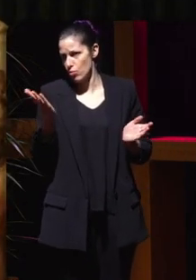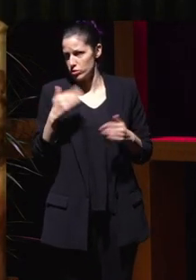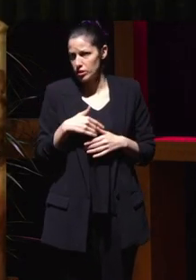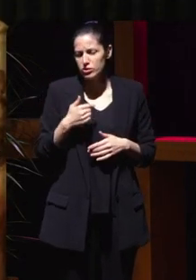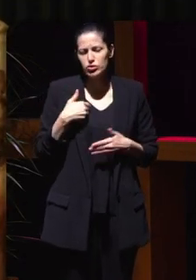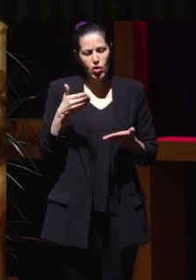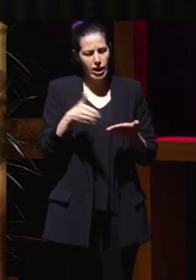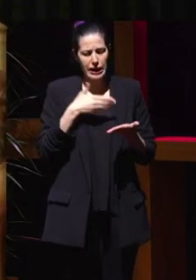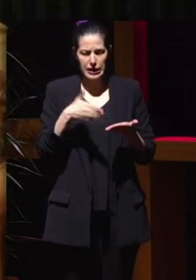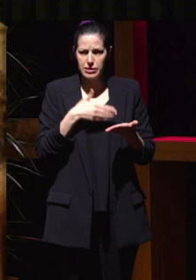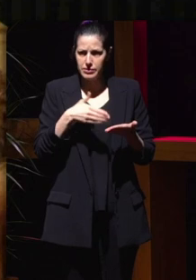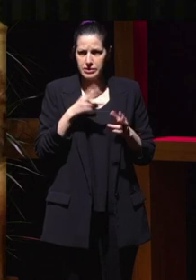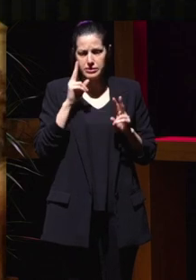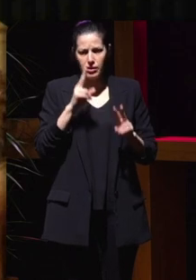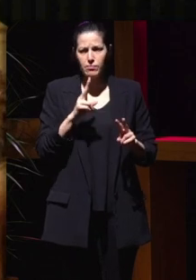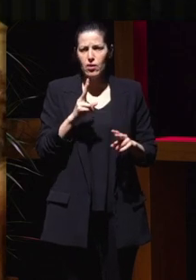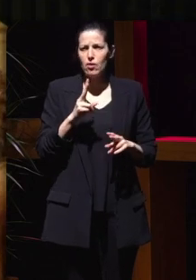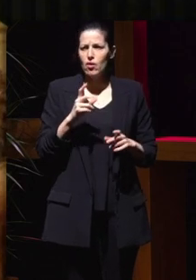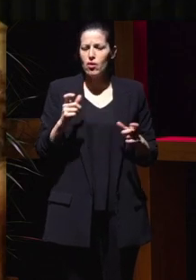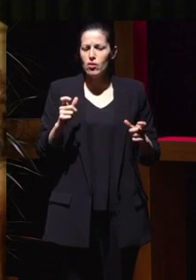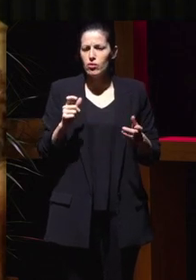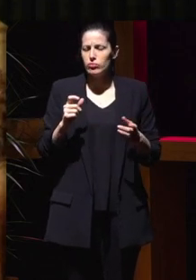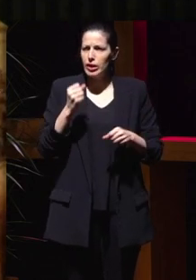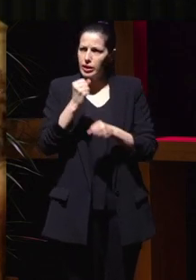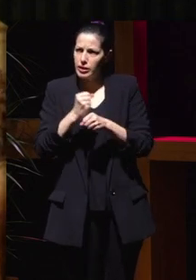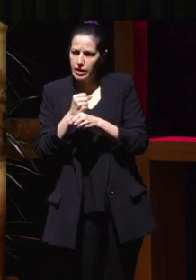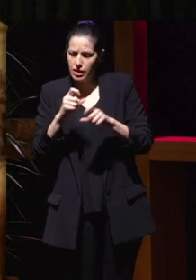que o equipo de redacción son 14 personas